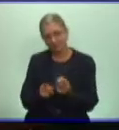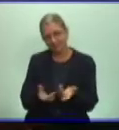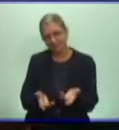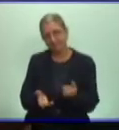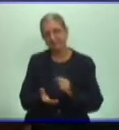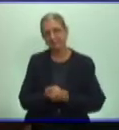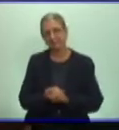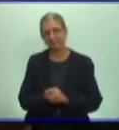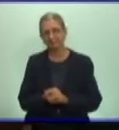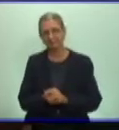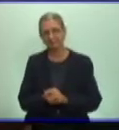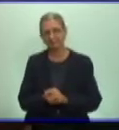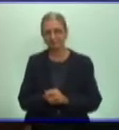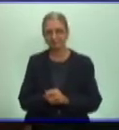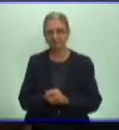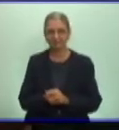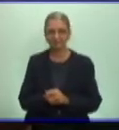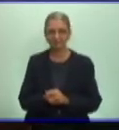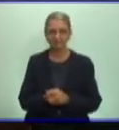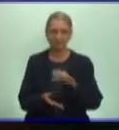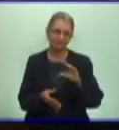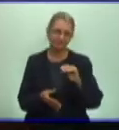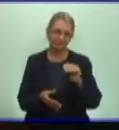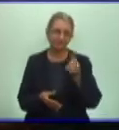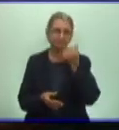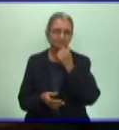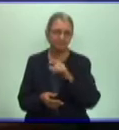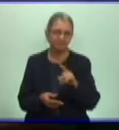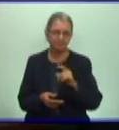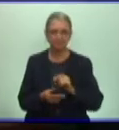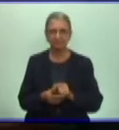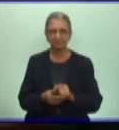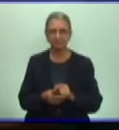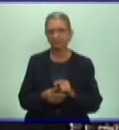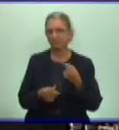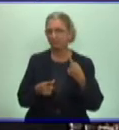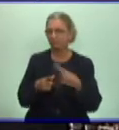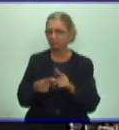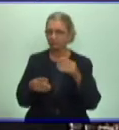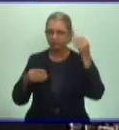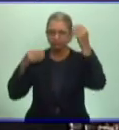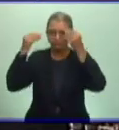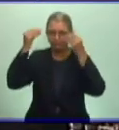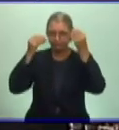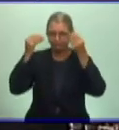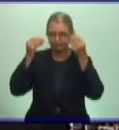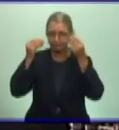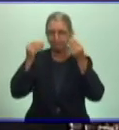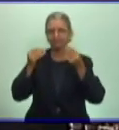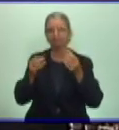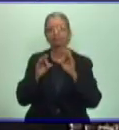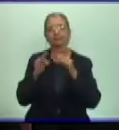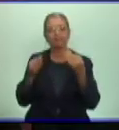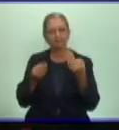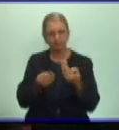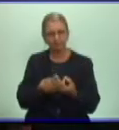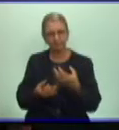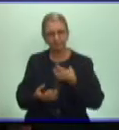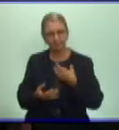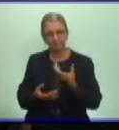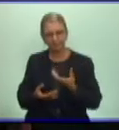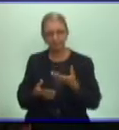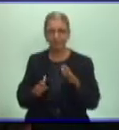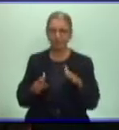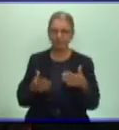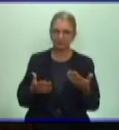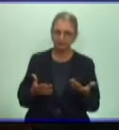posibilidad. Le hablábamos también, Alain, de otras preocupaciones que le asiste a la familia, que yo más o